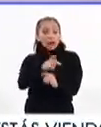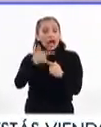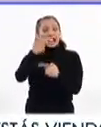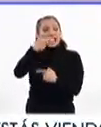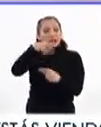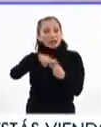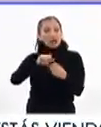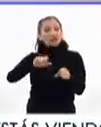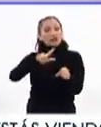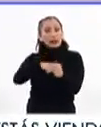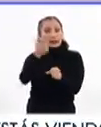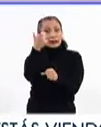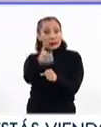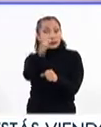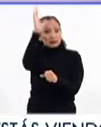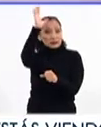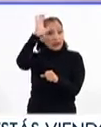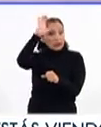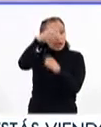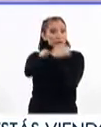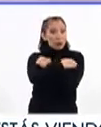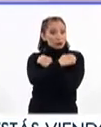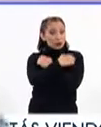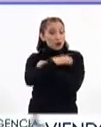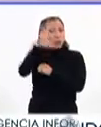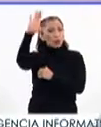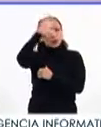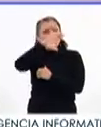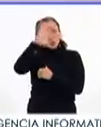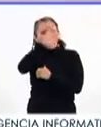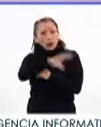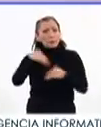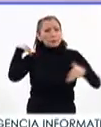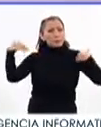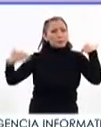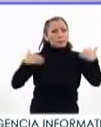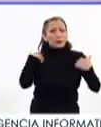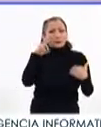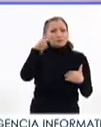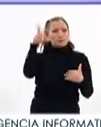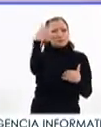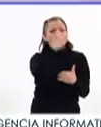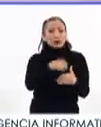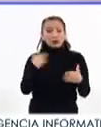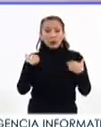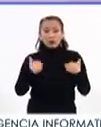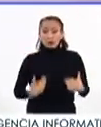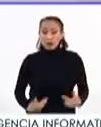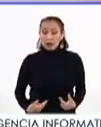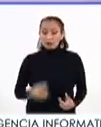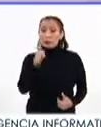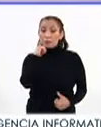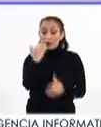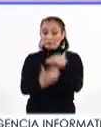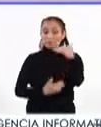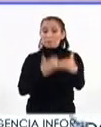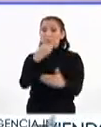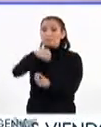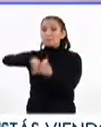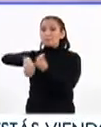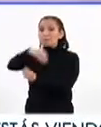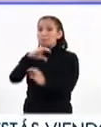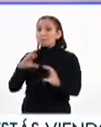genéticos, sociales, económicos, científicos, educativos, culturales, recreativos y estéticos del bienestar humano y del desarrollo